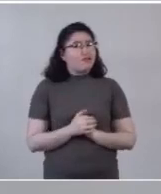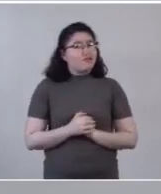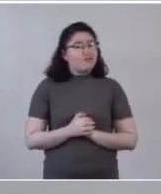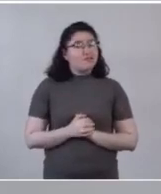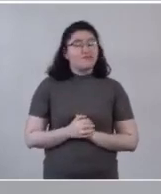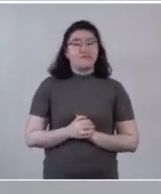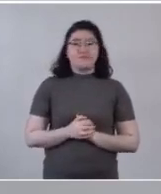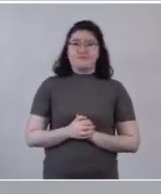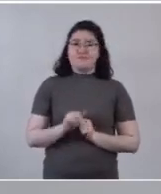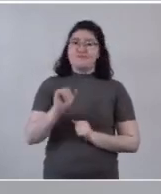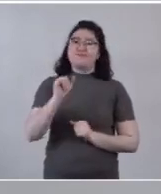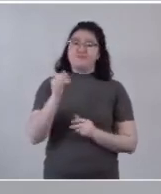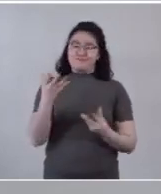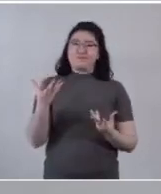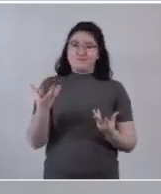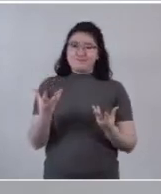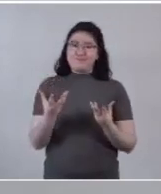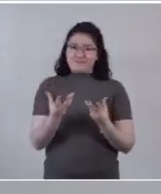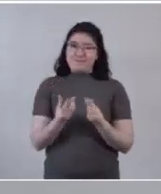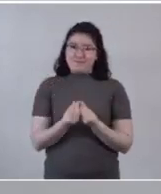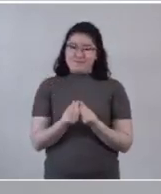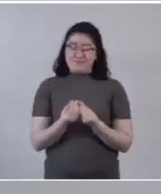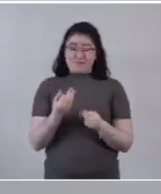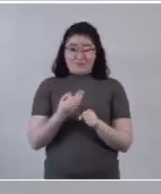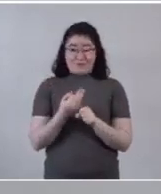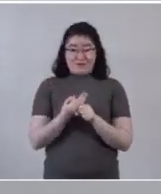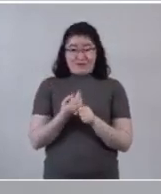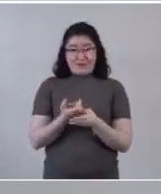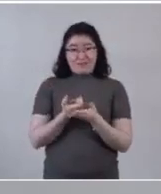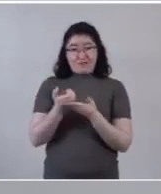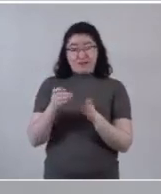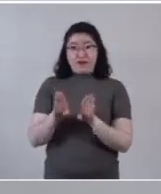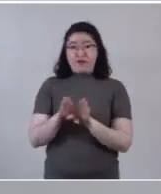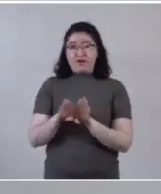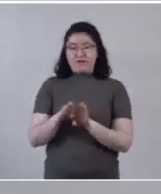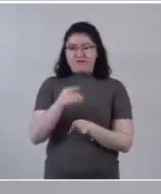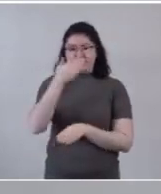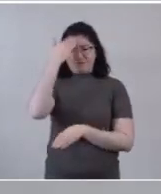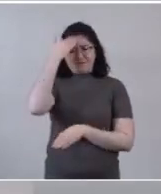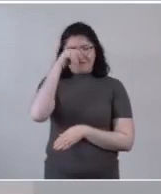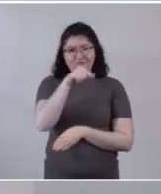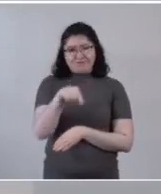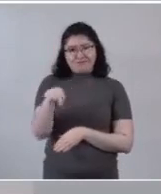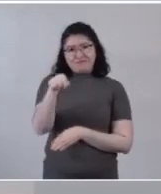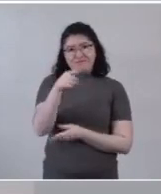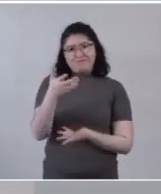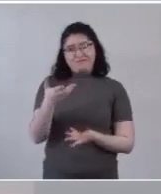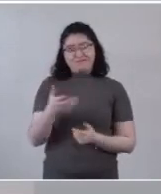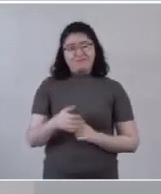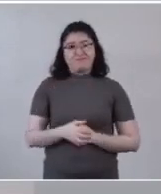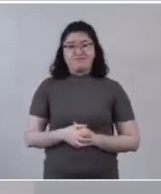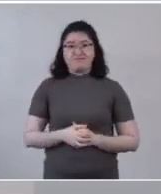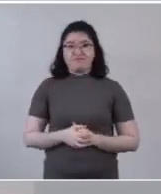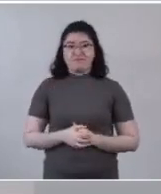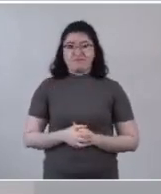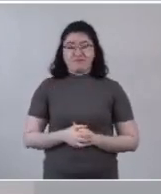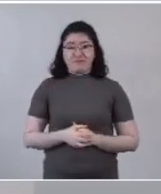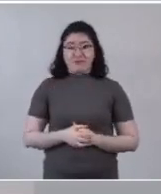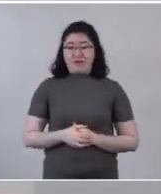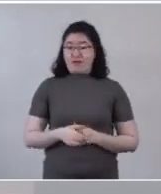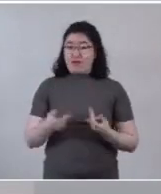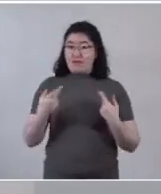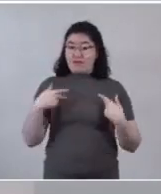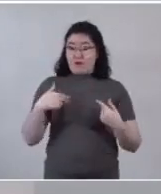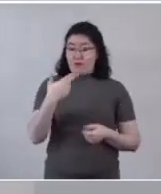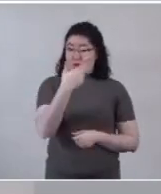es en conjunto, es la manutención, como ustedes saben, muchos hoteleros,